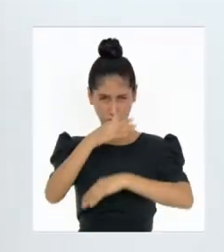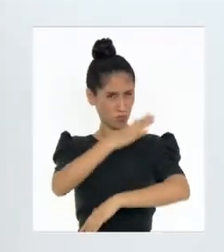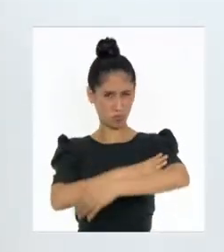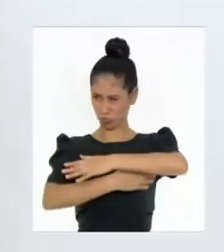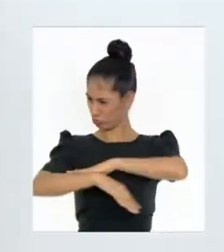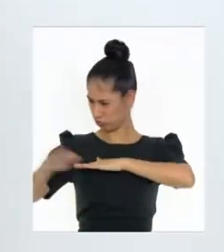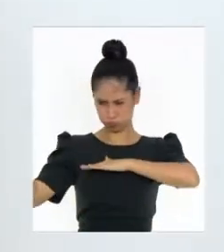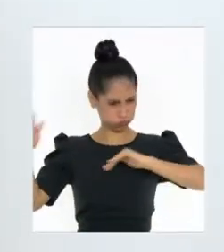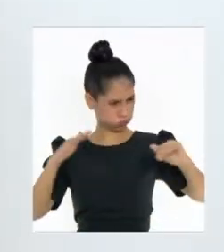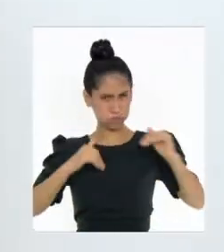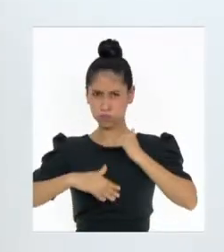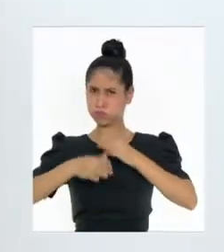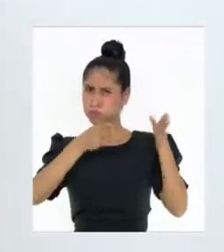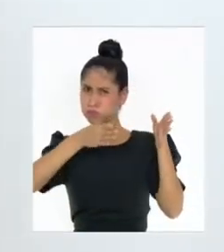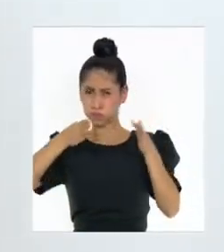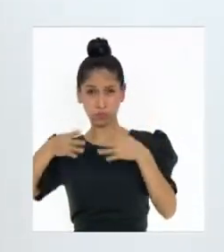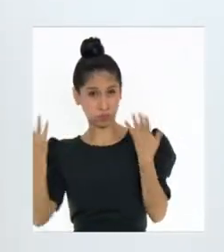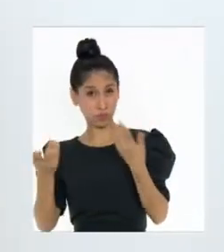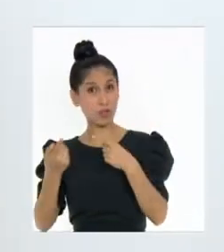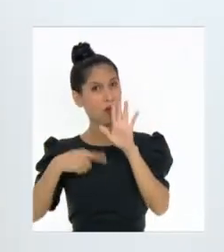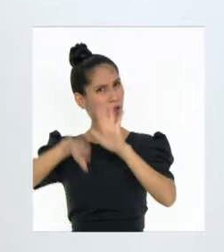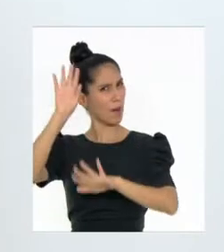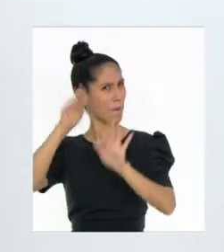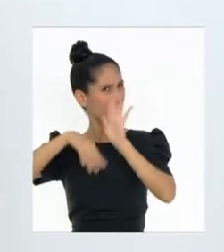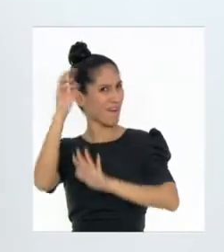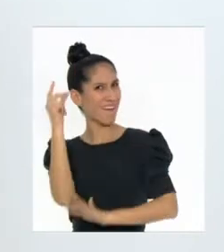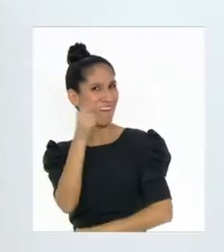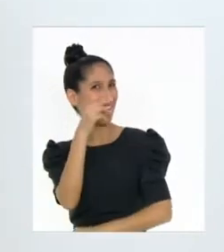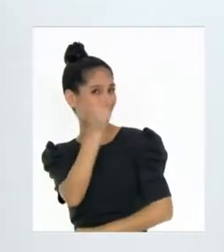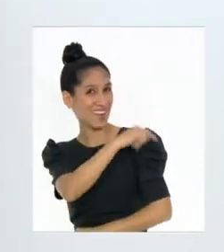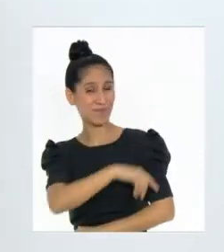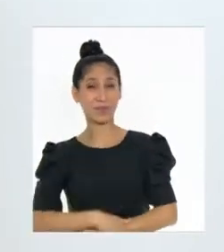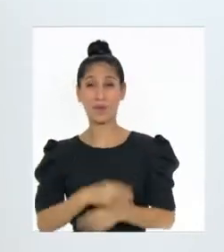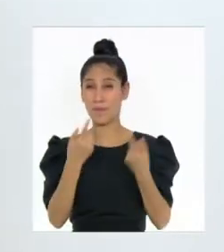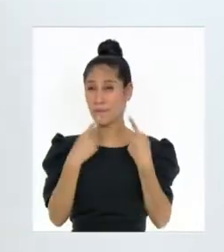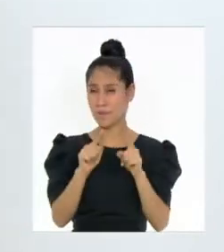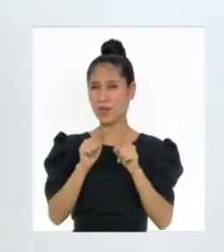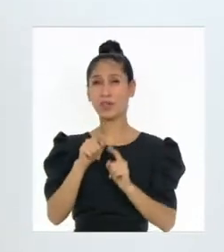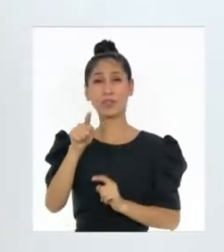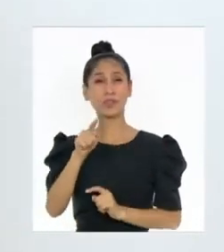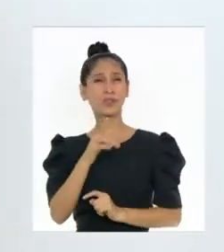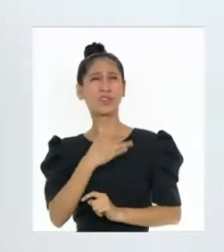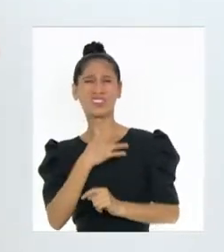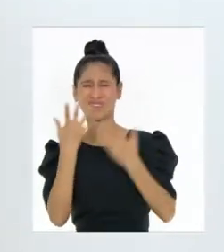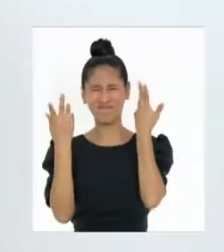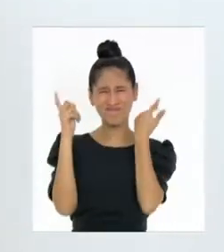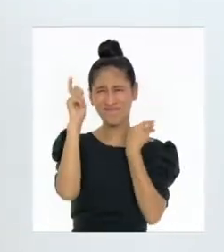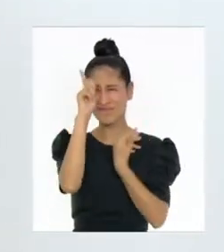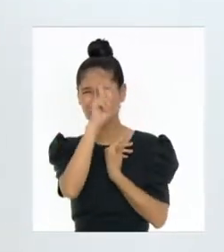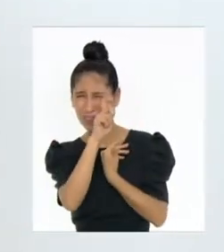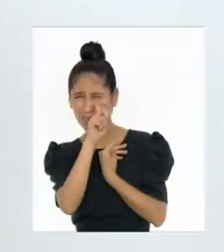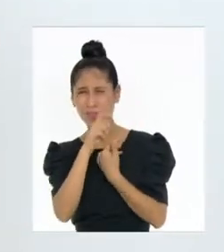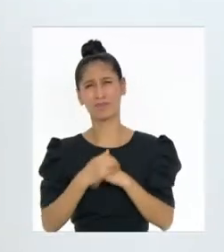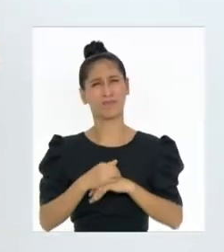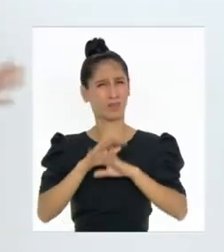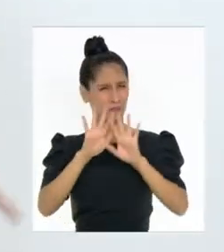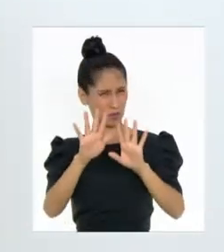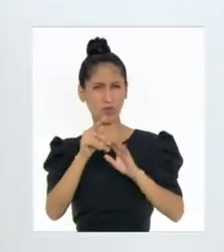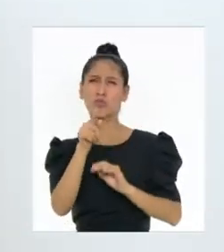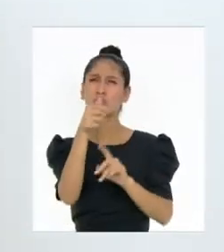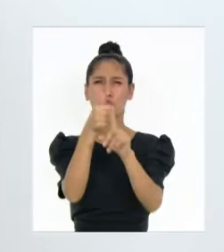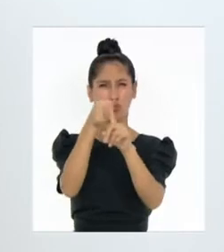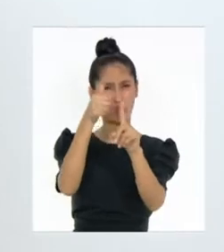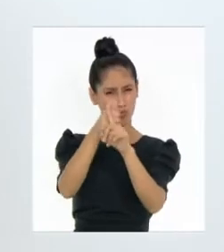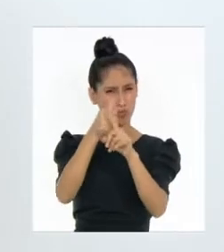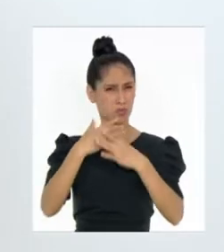de coordinación? Vamos a intentar hacerlo más rápido todavía. Pero si es que sienten que de repente es muy difícil, prueben a su propia velocidad.